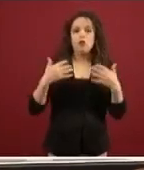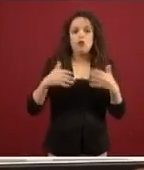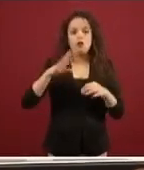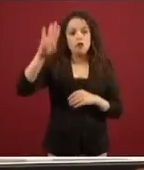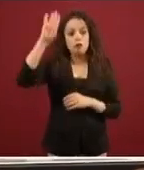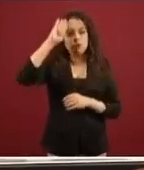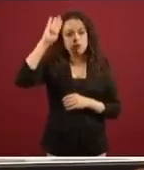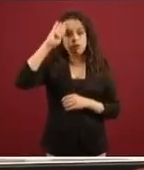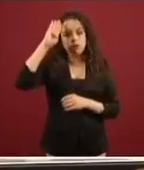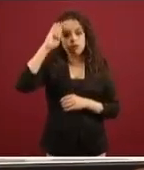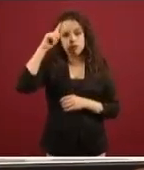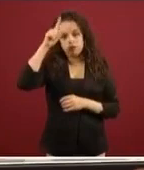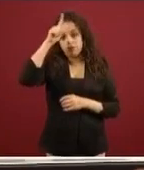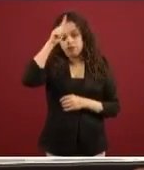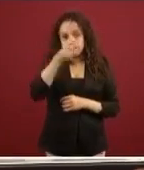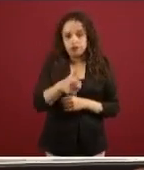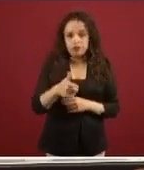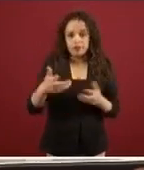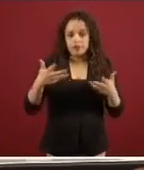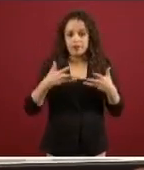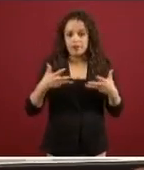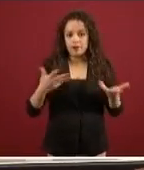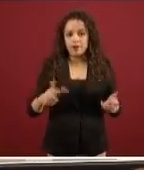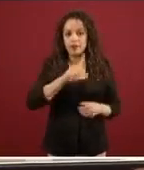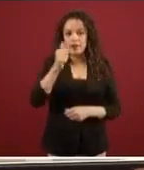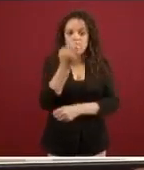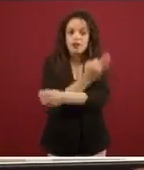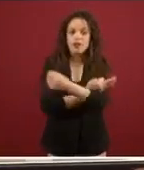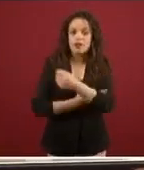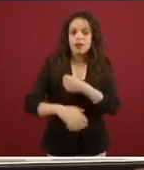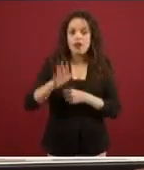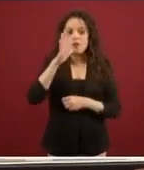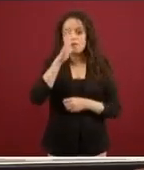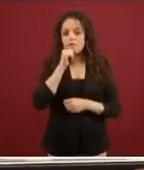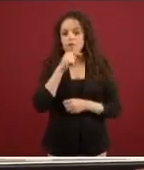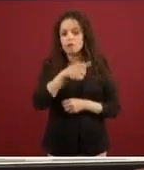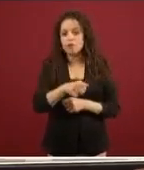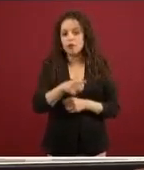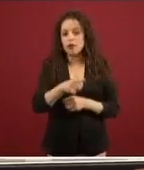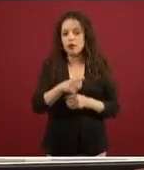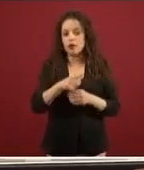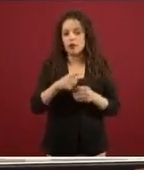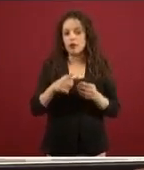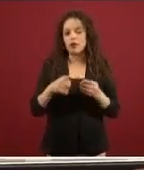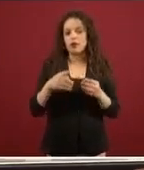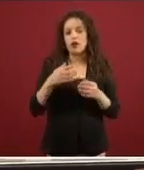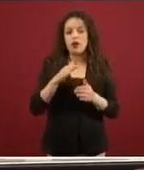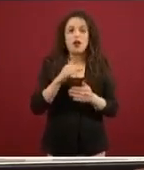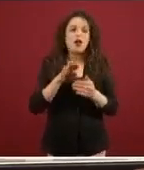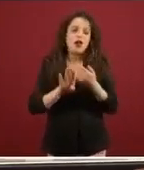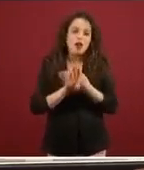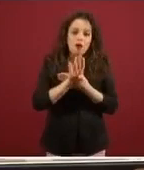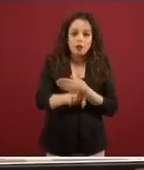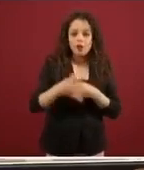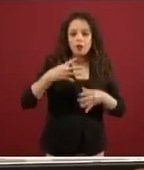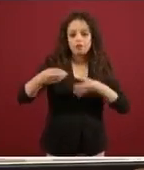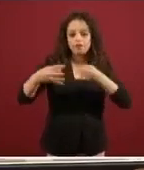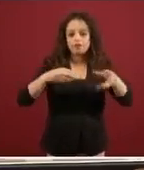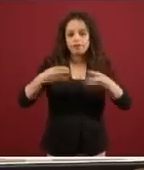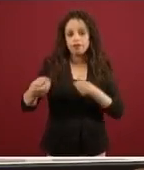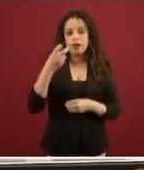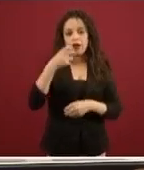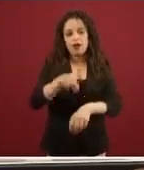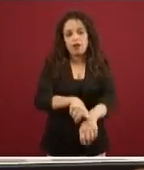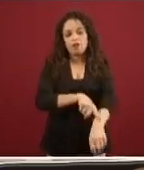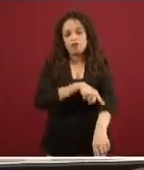epidemia que podía controlarse y siguieron circulando en el espacio público por demasiado tiempo.